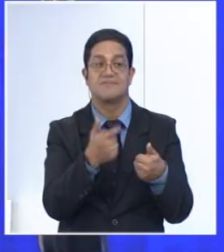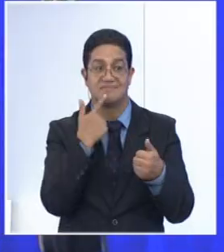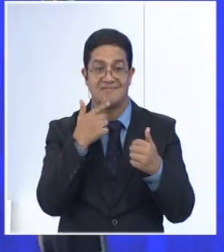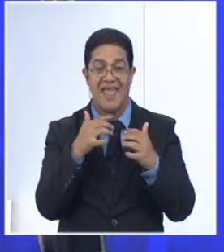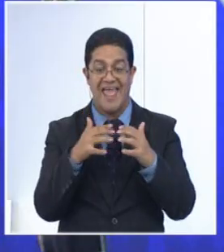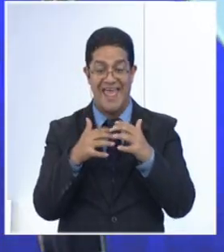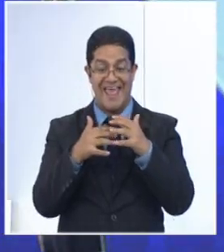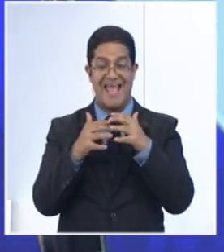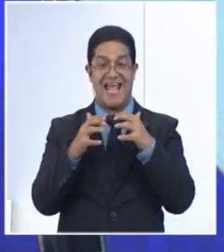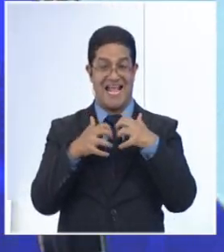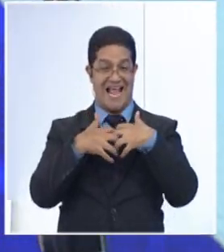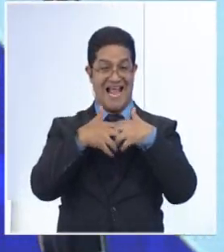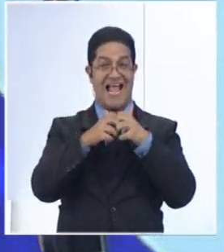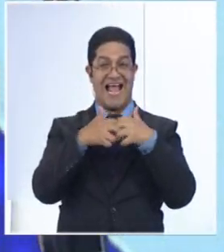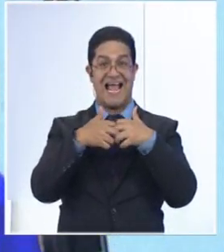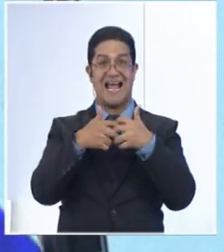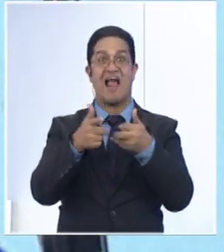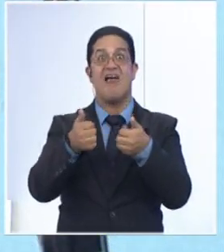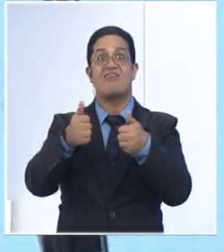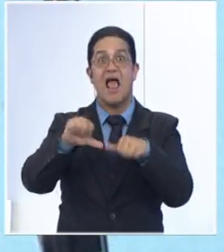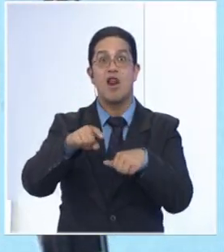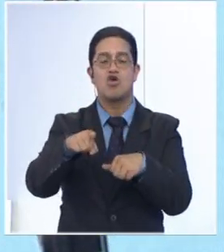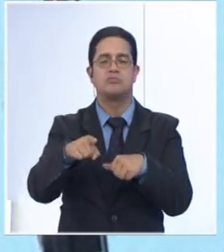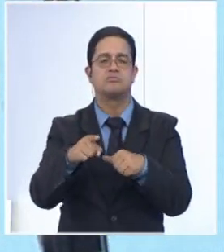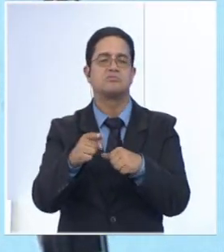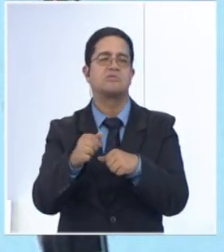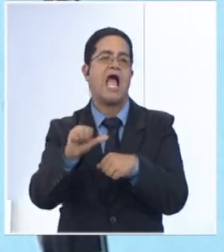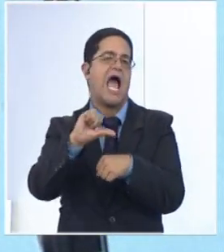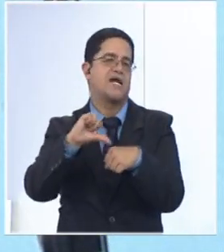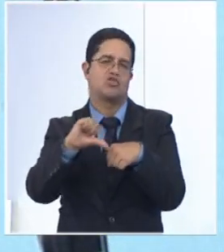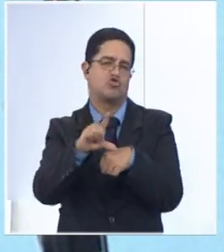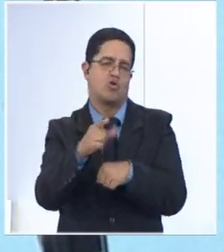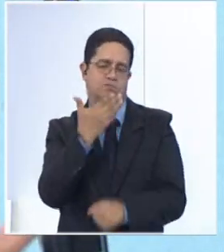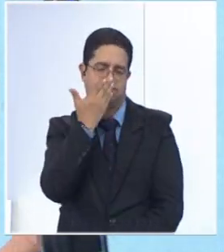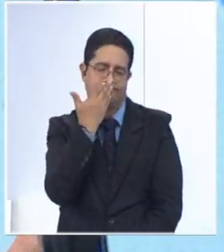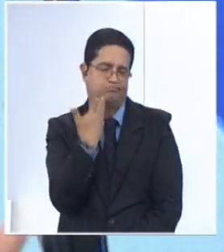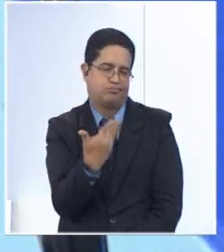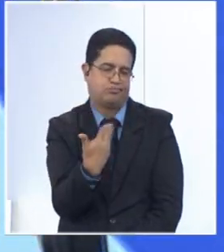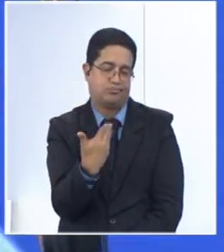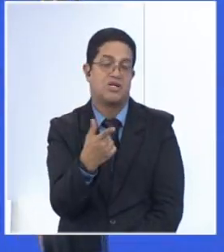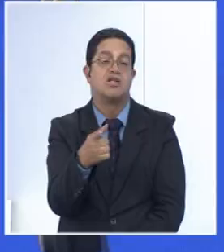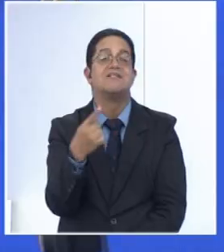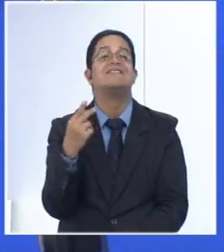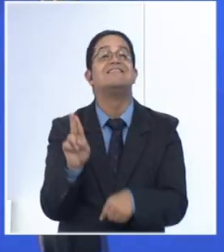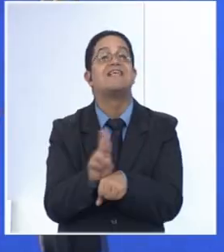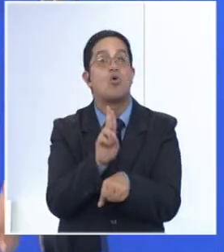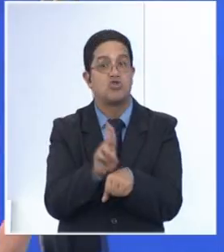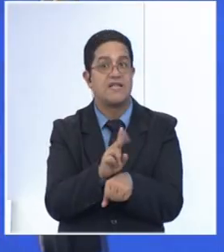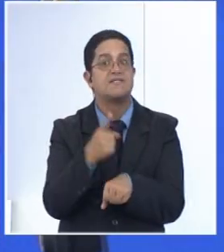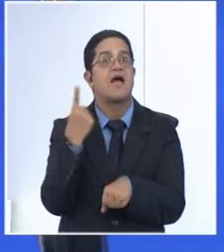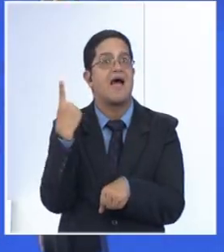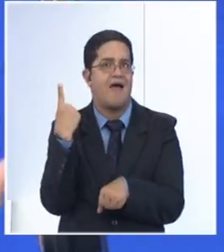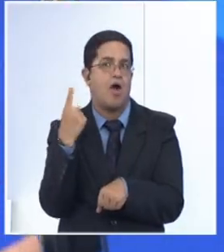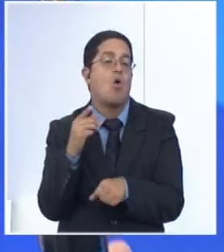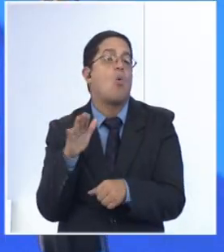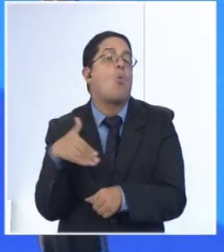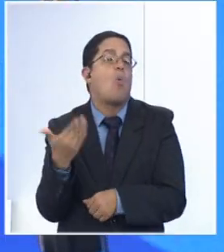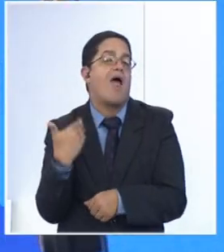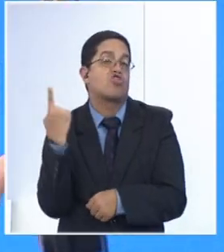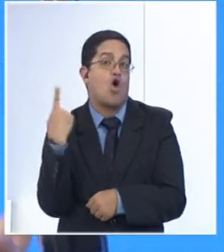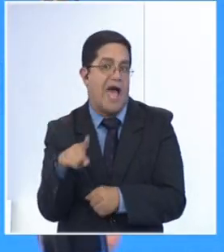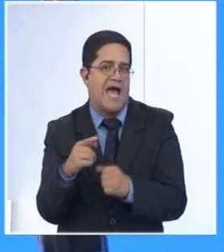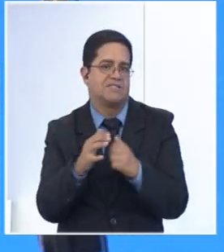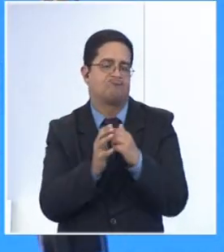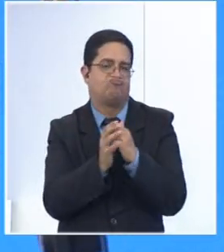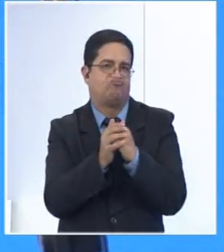muy dañado, muy deteriorado, el ácido hialurónico no tiene validez. El ácido hialurónico se utiliza cuando el cartílago tiene una condromalacia